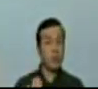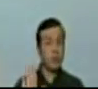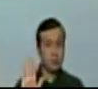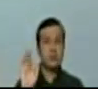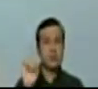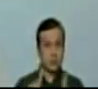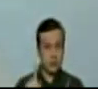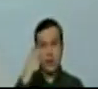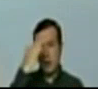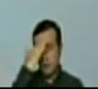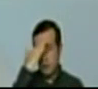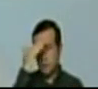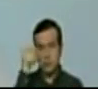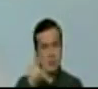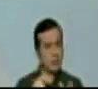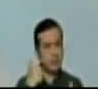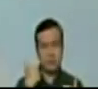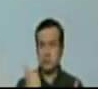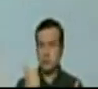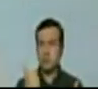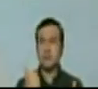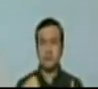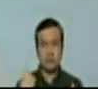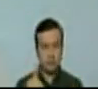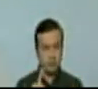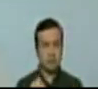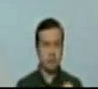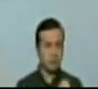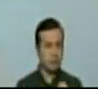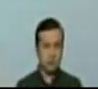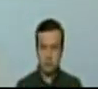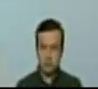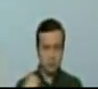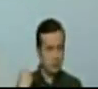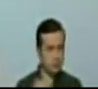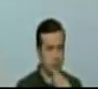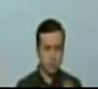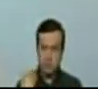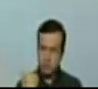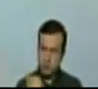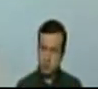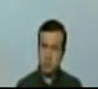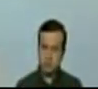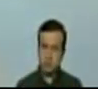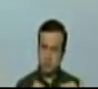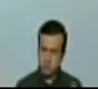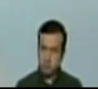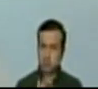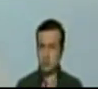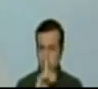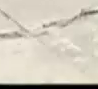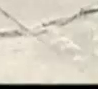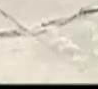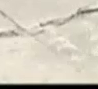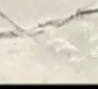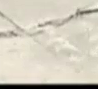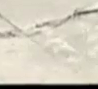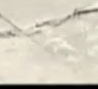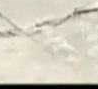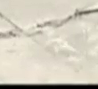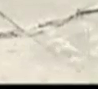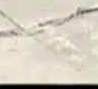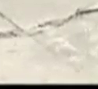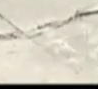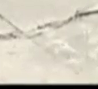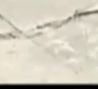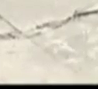que están comprometidos con su gente y obviamente nosotros vamos a garantizar la provisión de todo lo necesario para que puedan cumplir con su labor de manera adecuada. Guayaquil es la ciudad